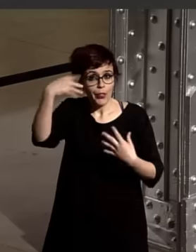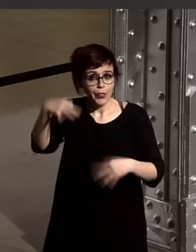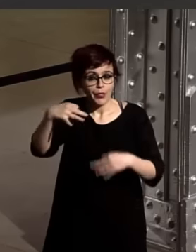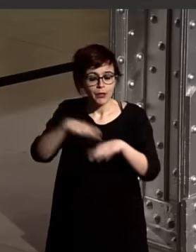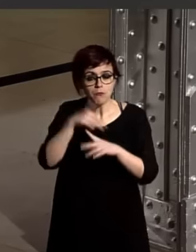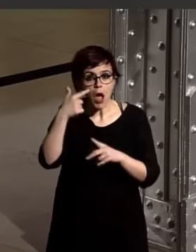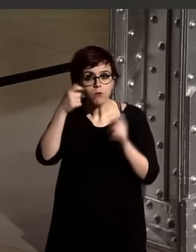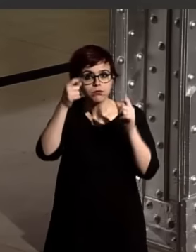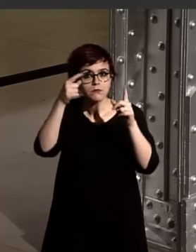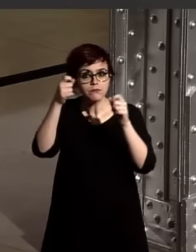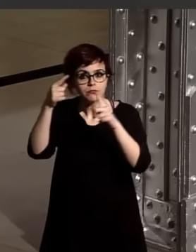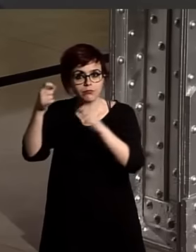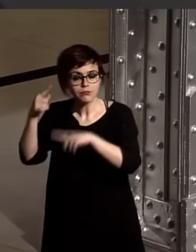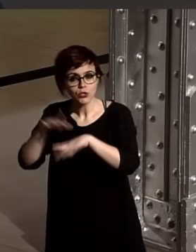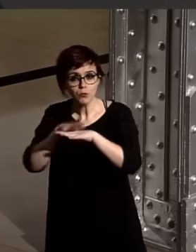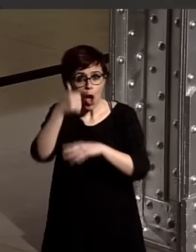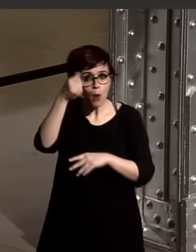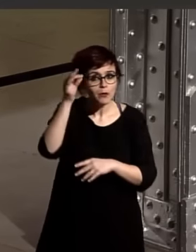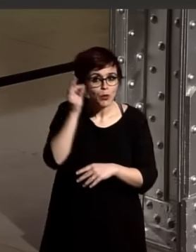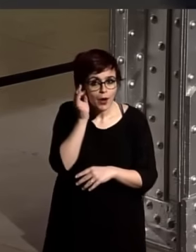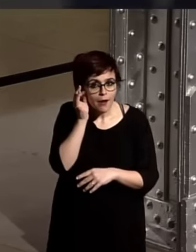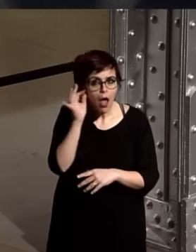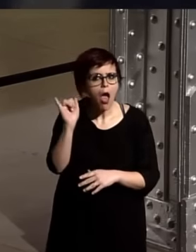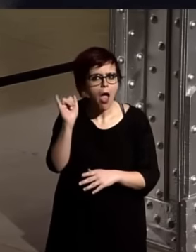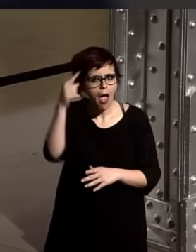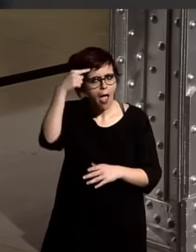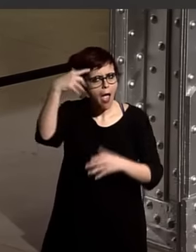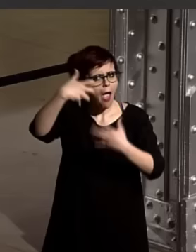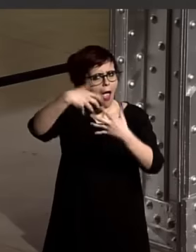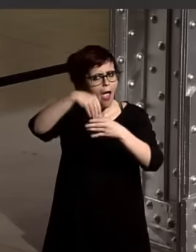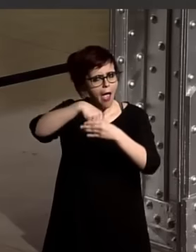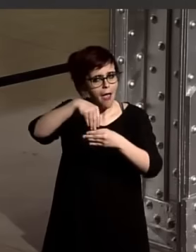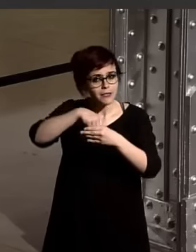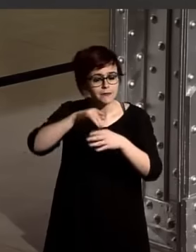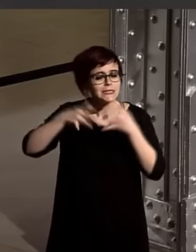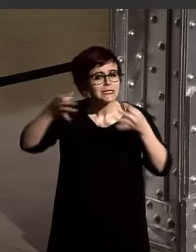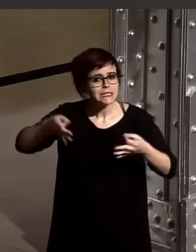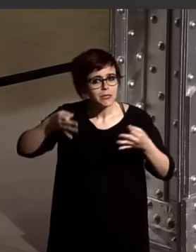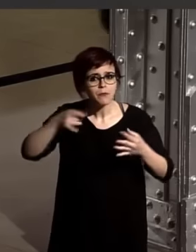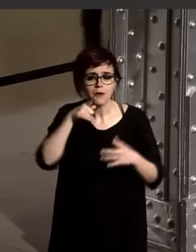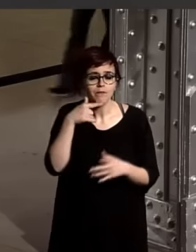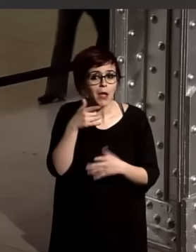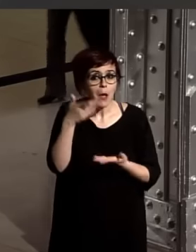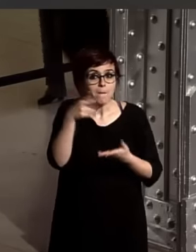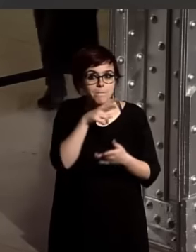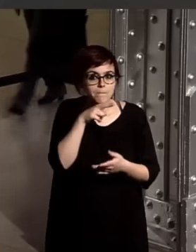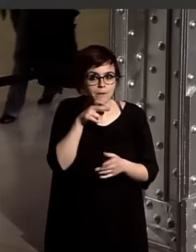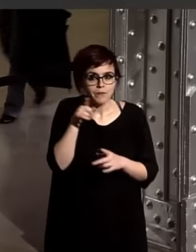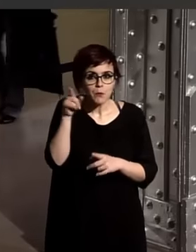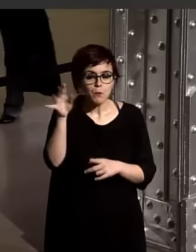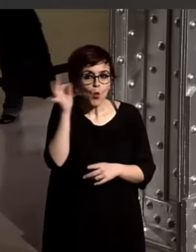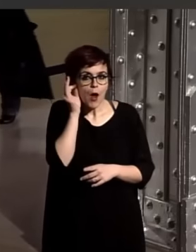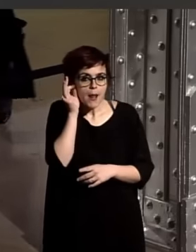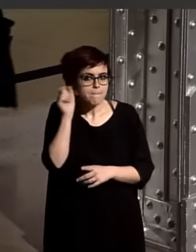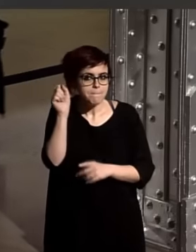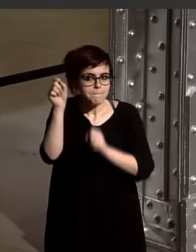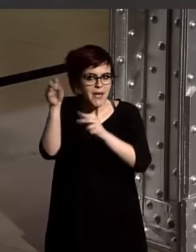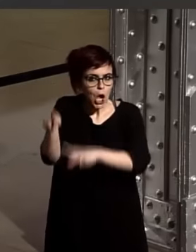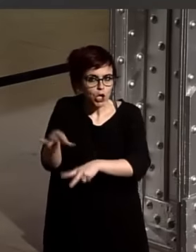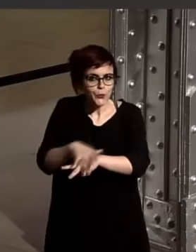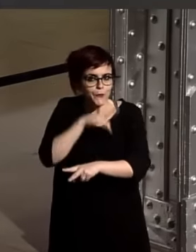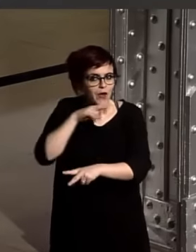estamos descubriendo ahora y los tenemos tanto hombres como mujeres tendremos siempre valorar peor a las mujeres es un es un estereotipo que